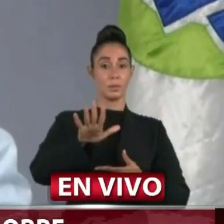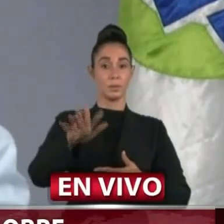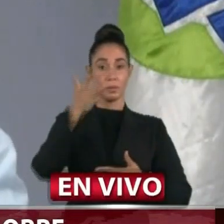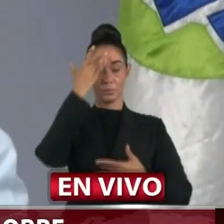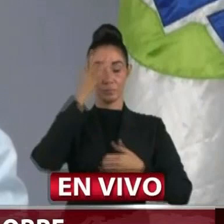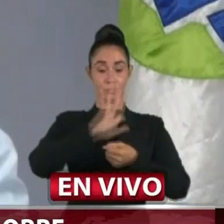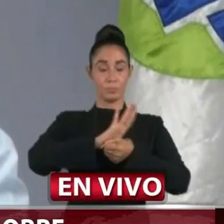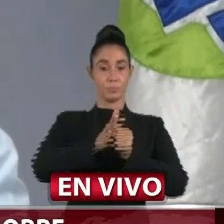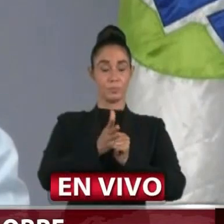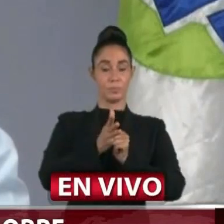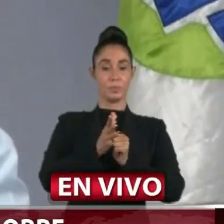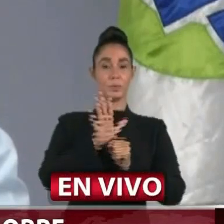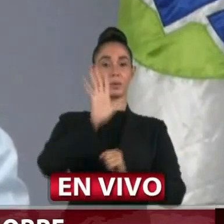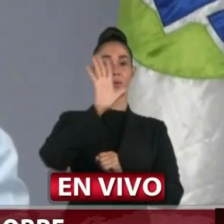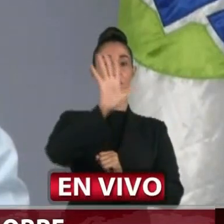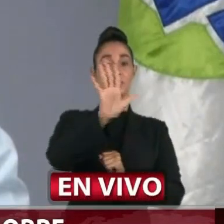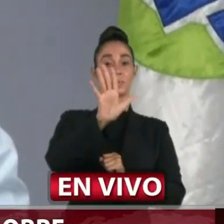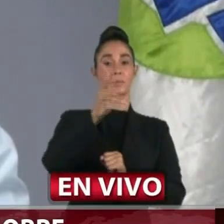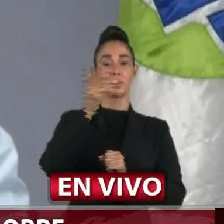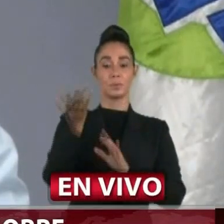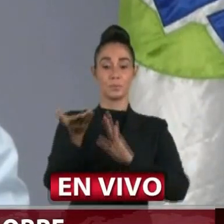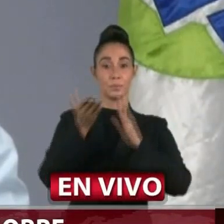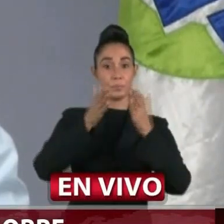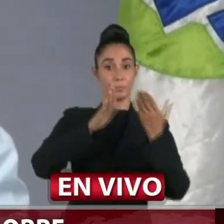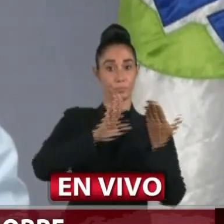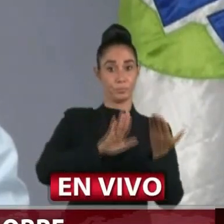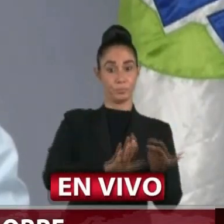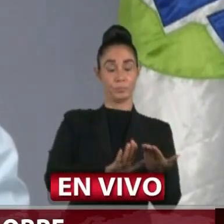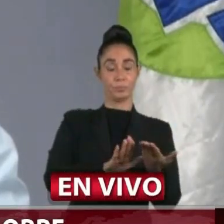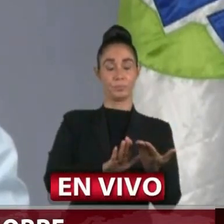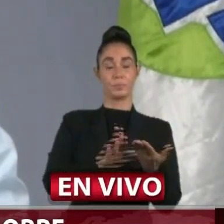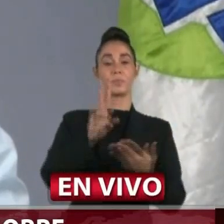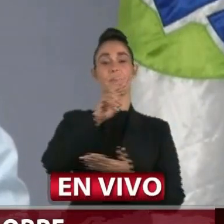con un total de 5 defunciones y